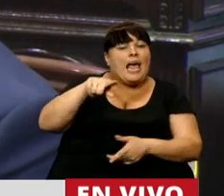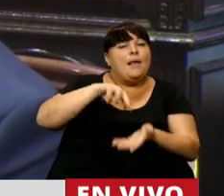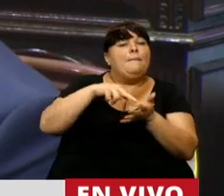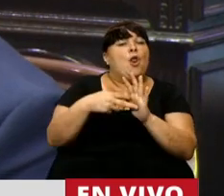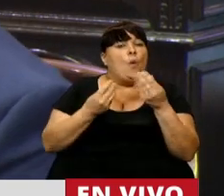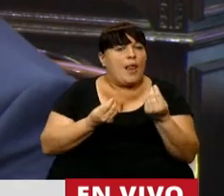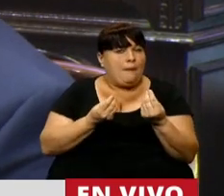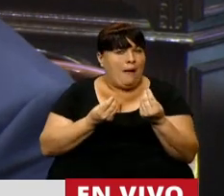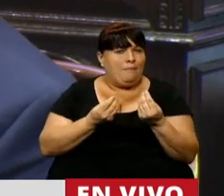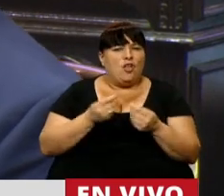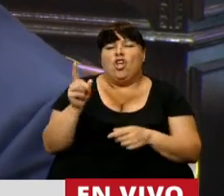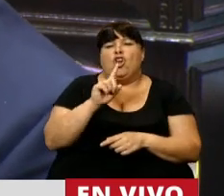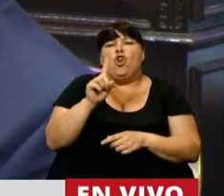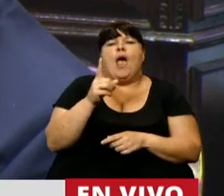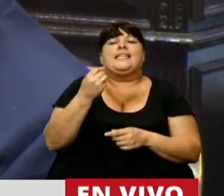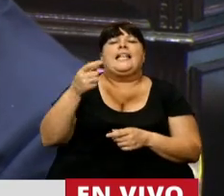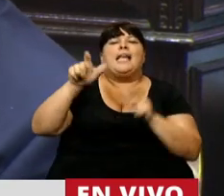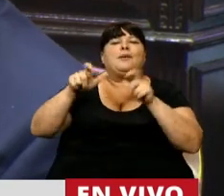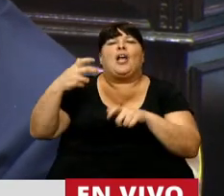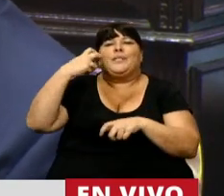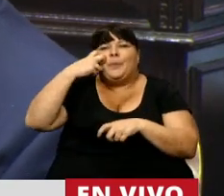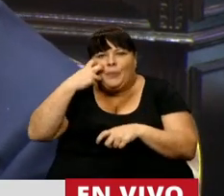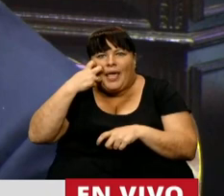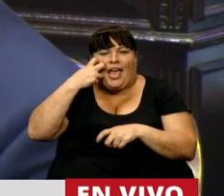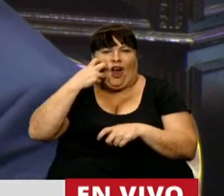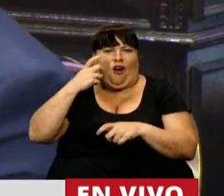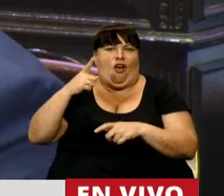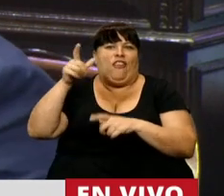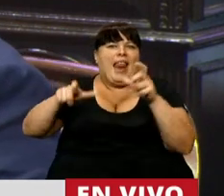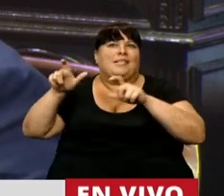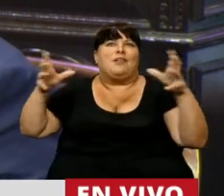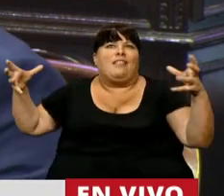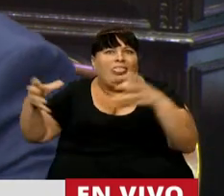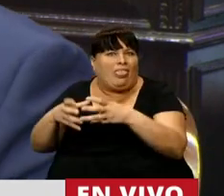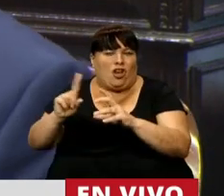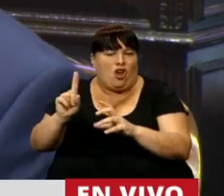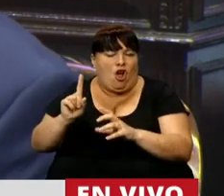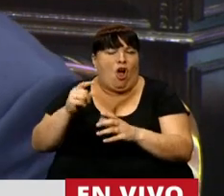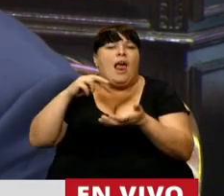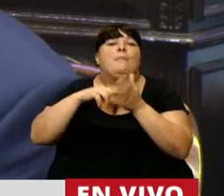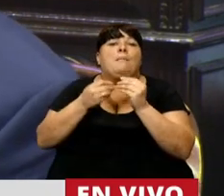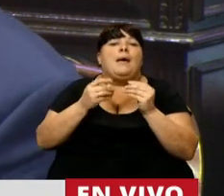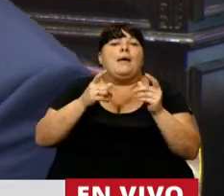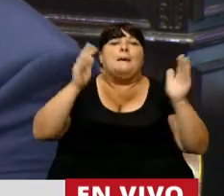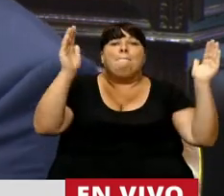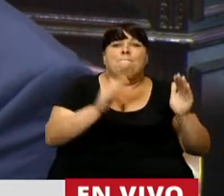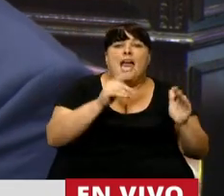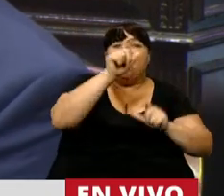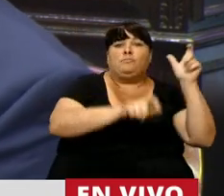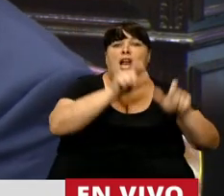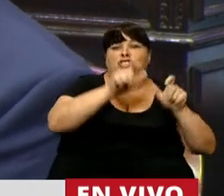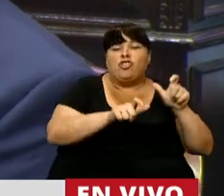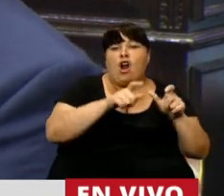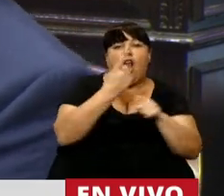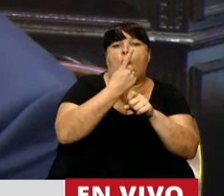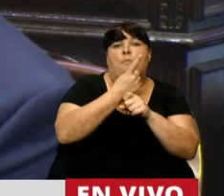problema no está basado en el envejecimiento de la pirámide poblacional, sino en el achicamiento de la cantidad